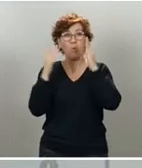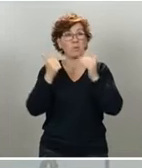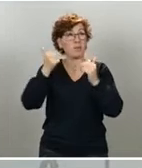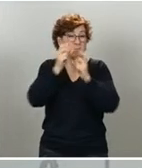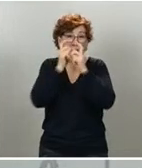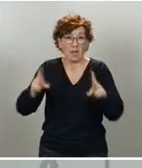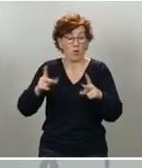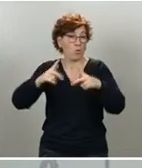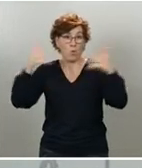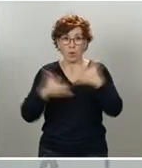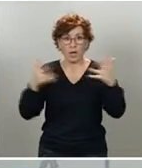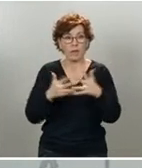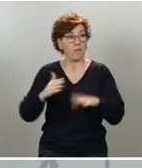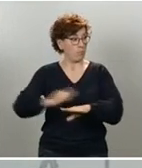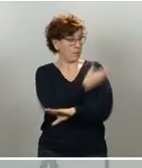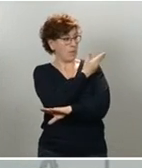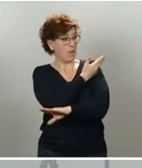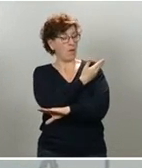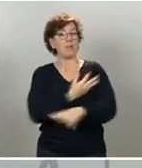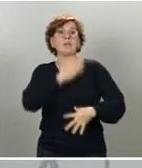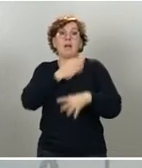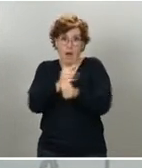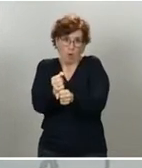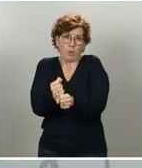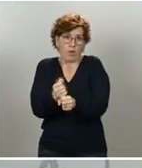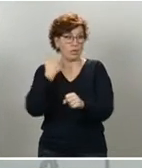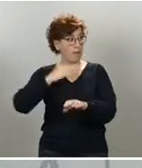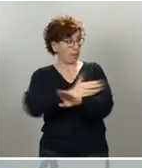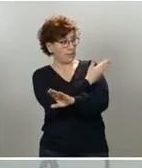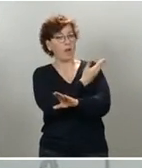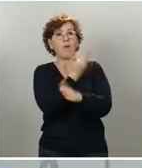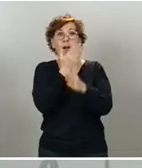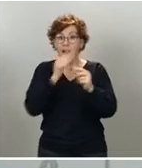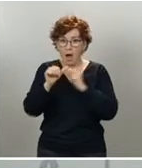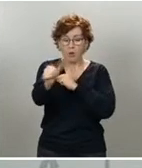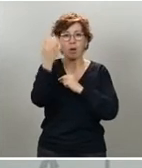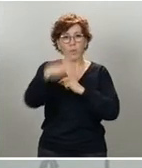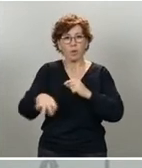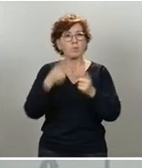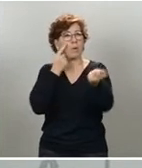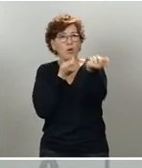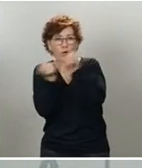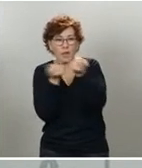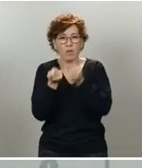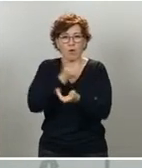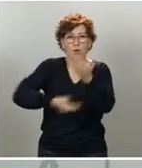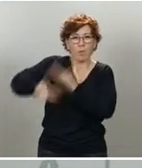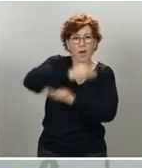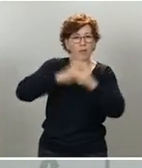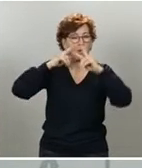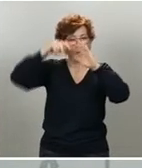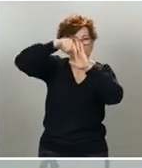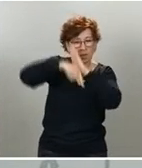también, reconozcámoslo, de cierto agobio, podemos ahondar en la coordinación, en la cooperación y mejorar, en consecuencia, la